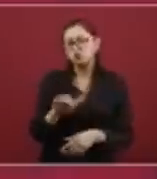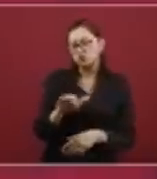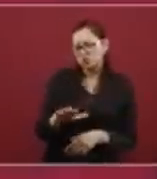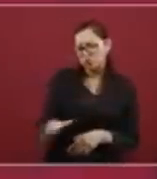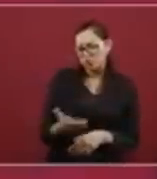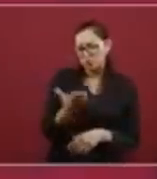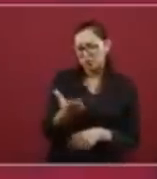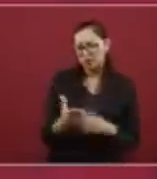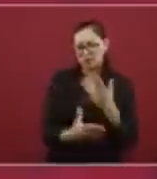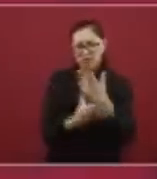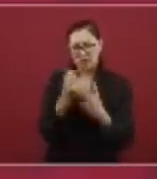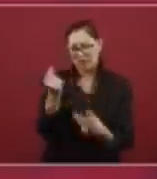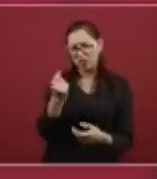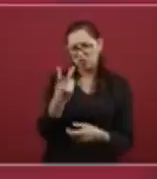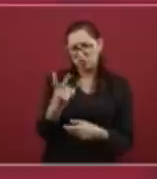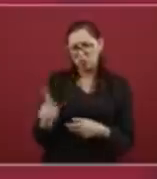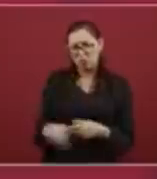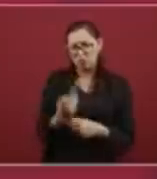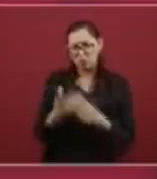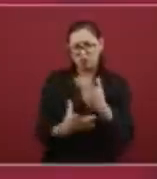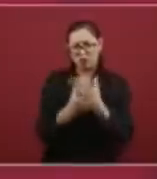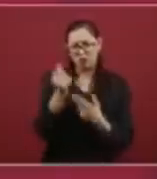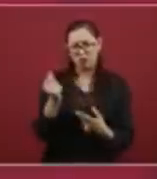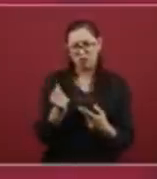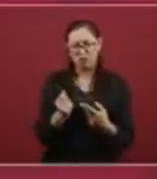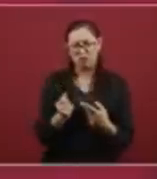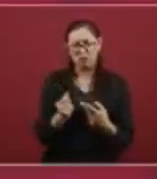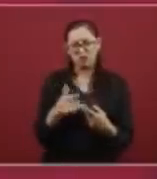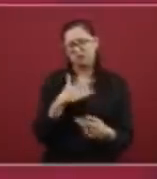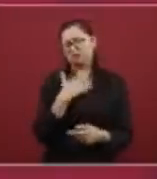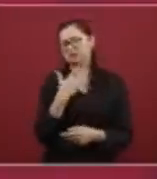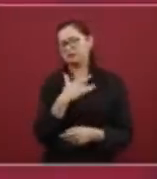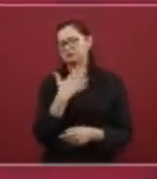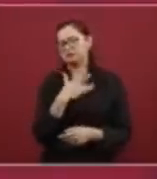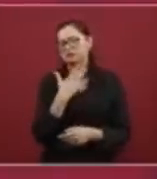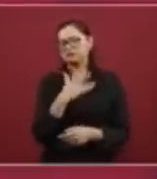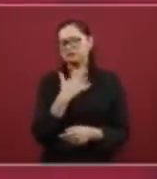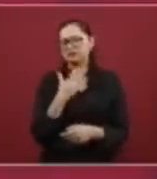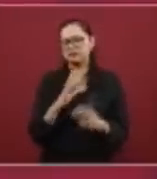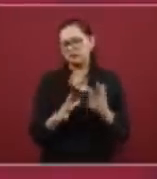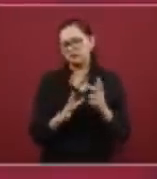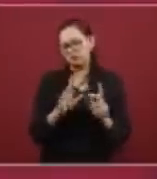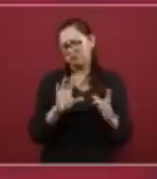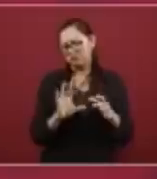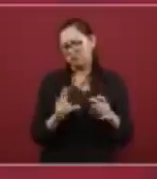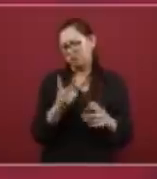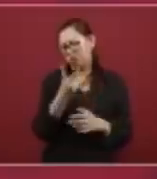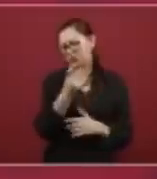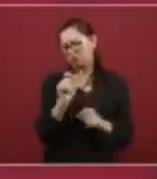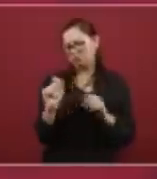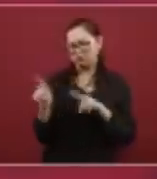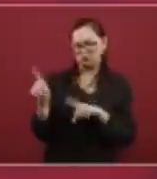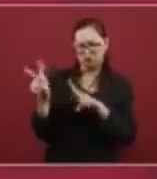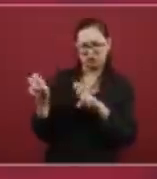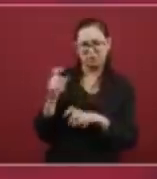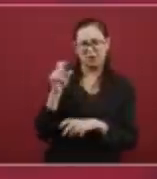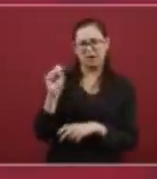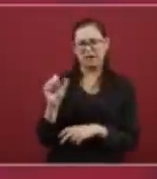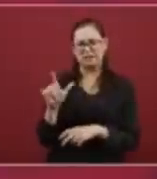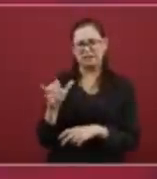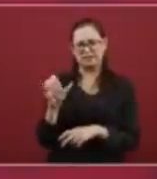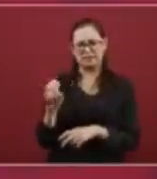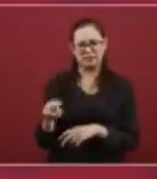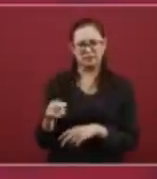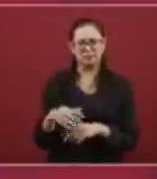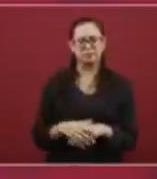porque sabía yo o intuía de que estaban relacionadas. En las pláticas que